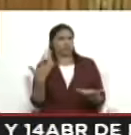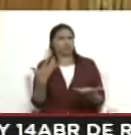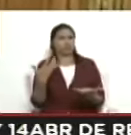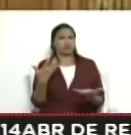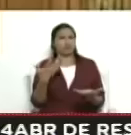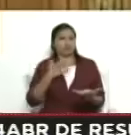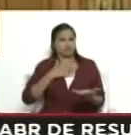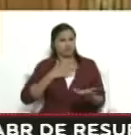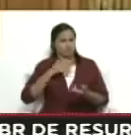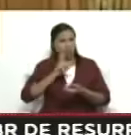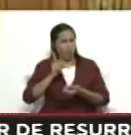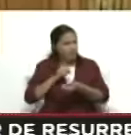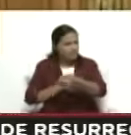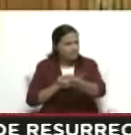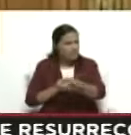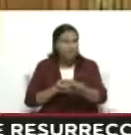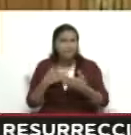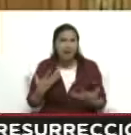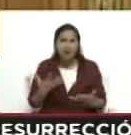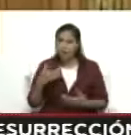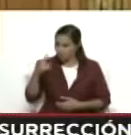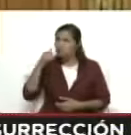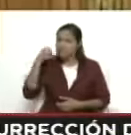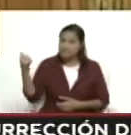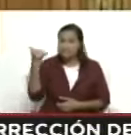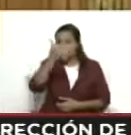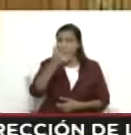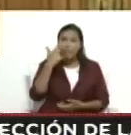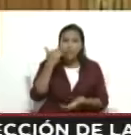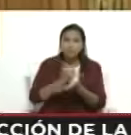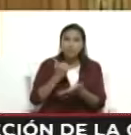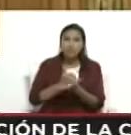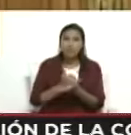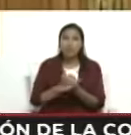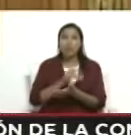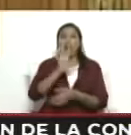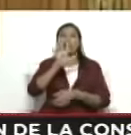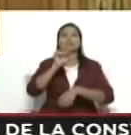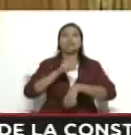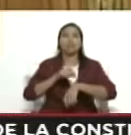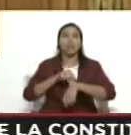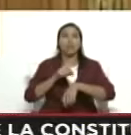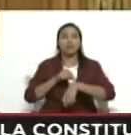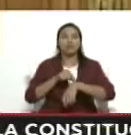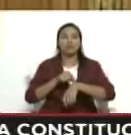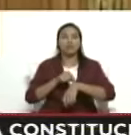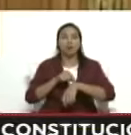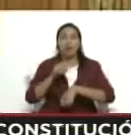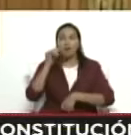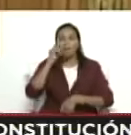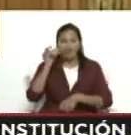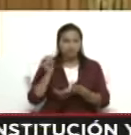hermano. Y yo, llámelo. Como a los 5 minutos me llamó y me dijo, no me responde.